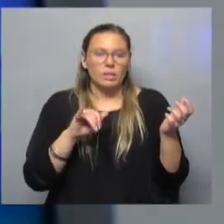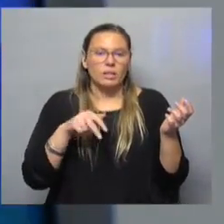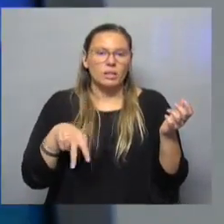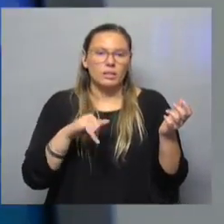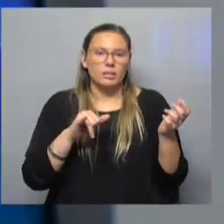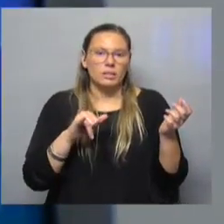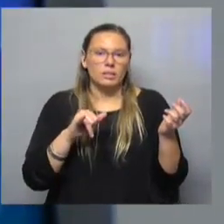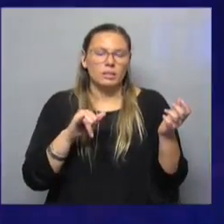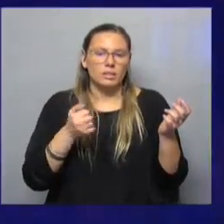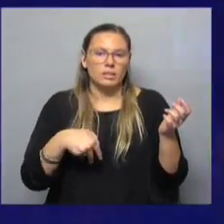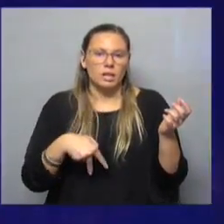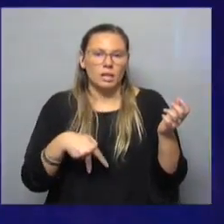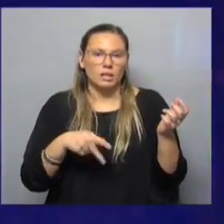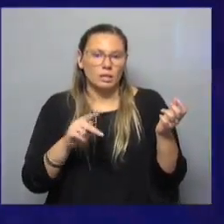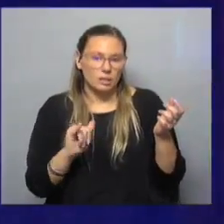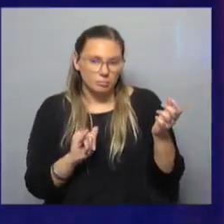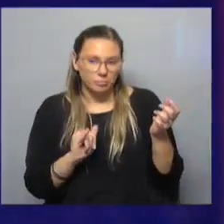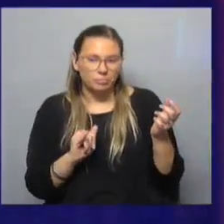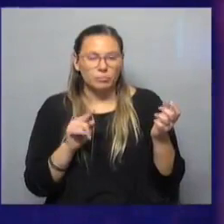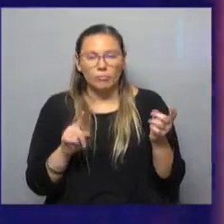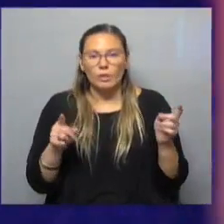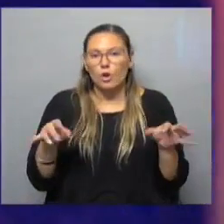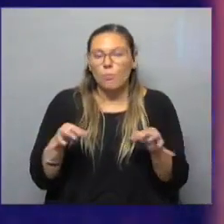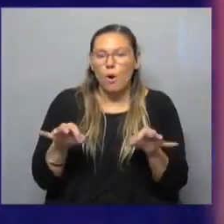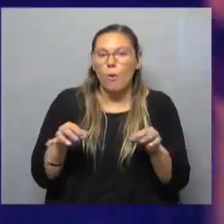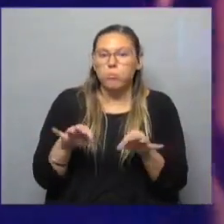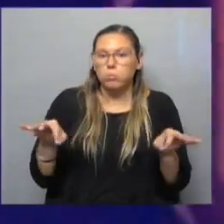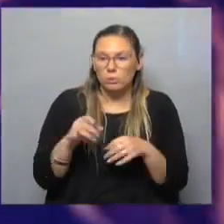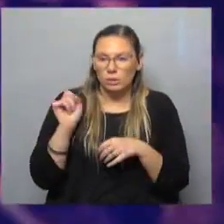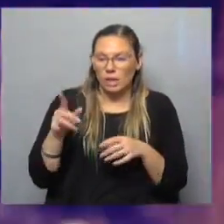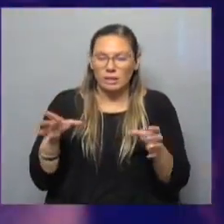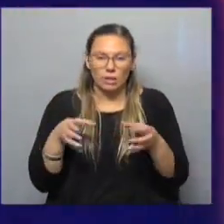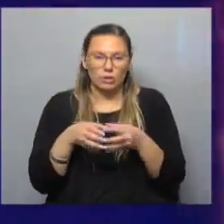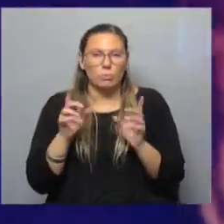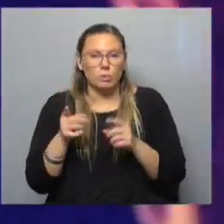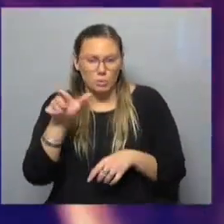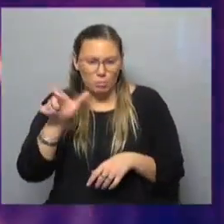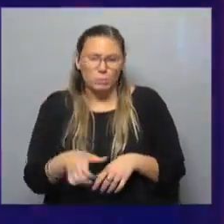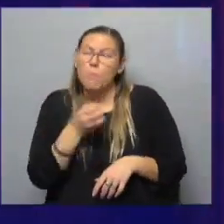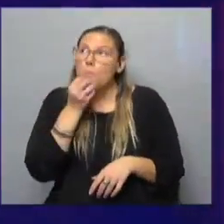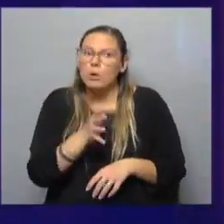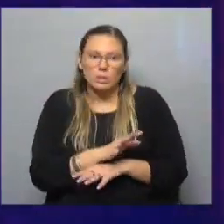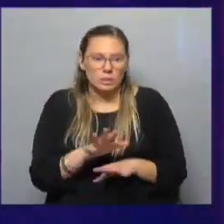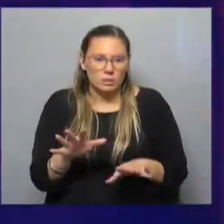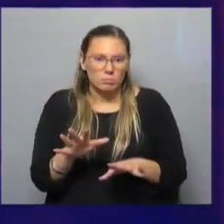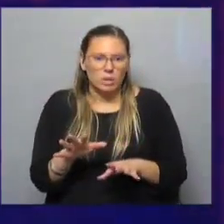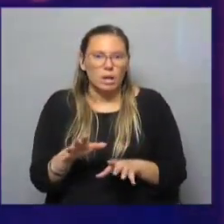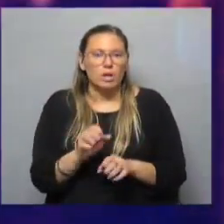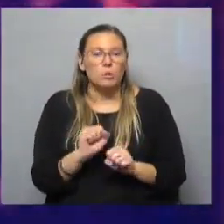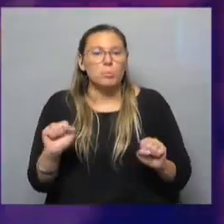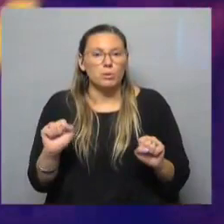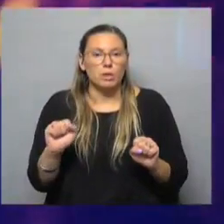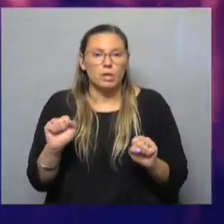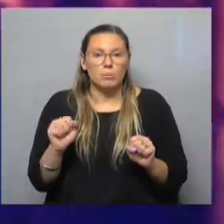que es como la mitad musical de las canciones de Extremoduro. Y además de eso, es una gran persona y nos dejó ser parte de